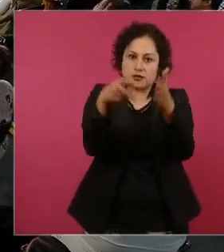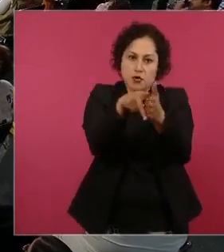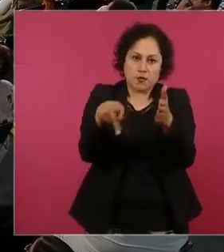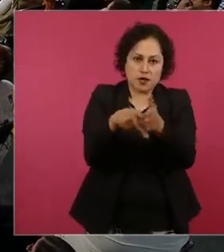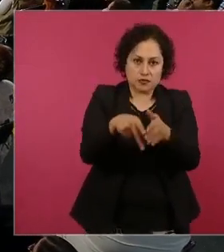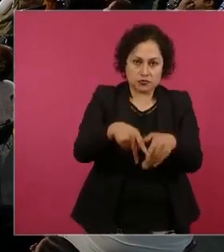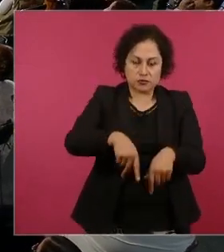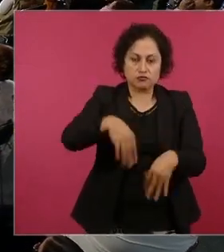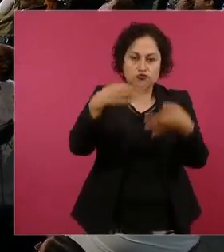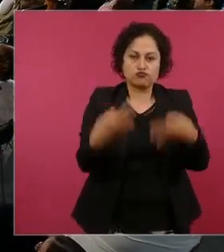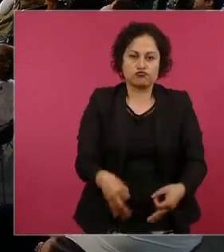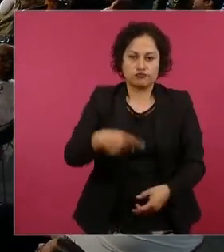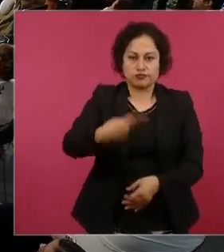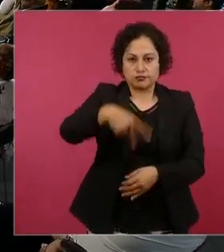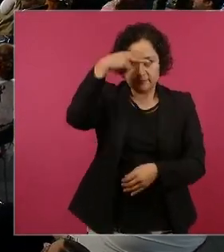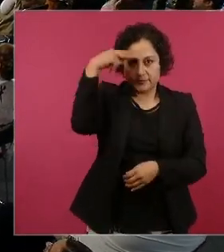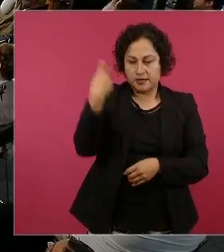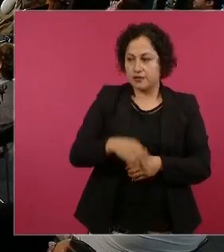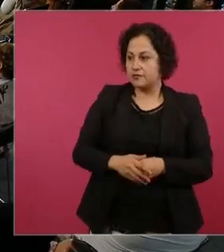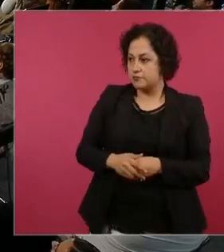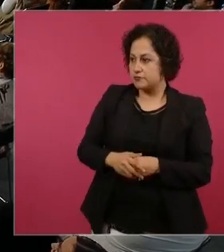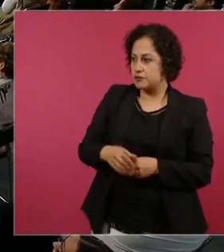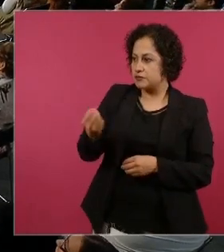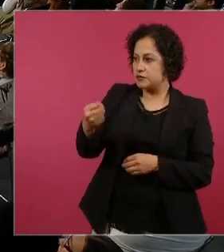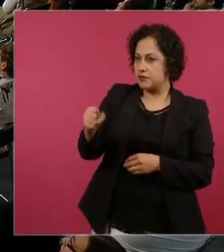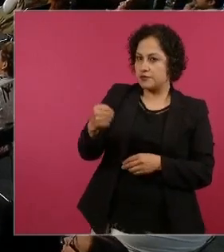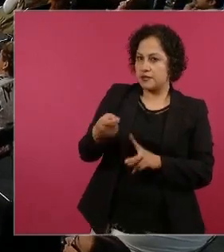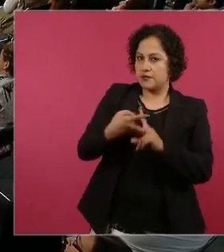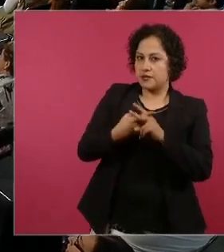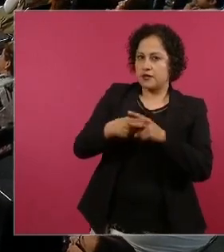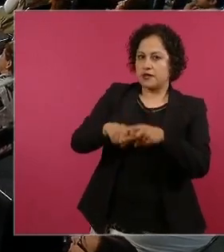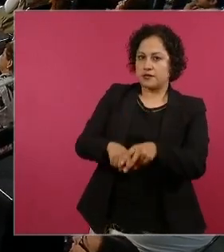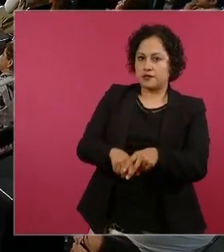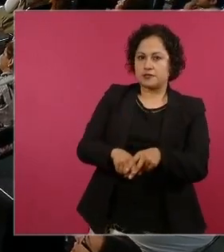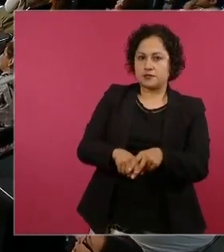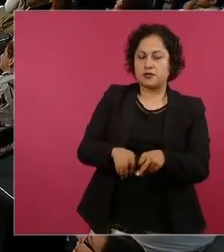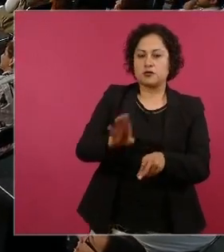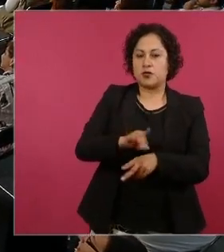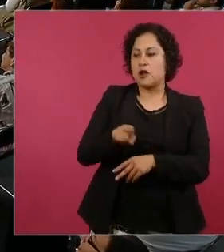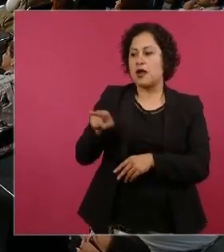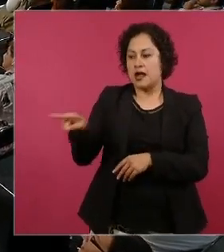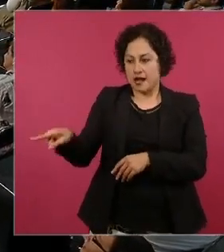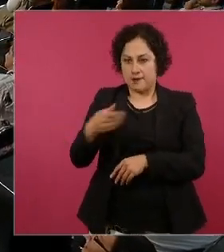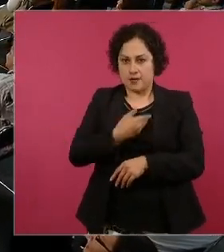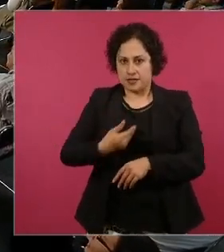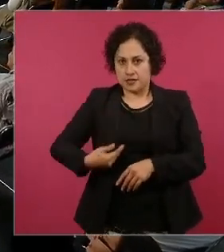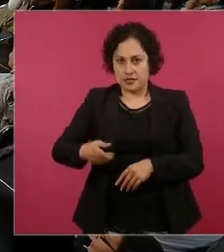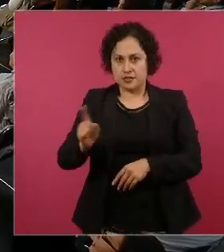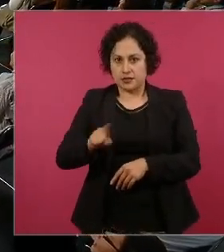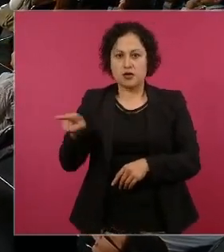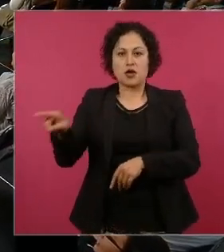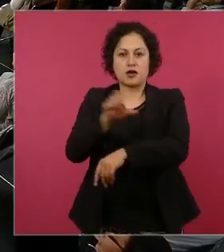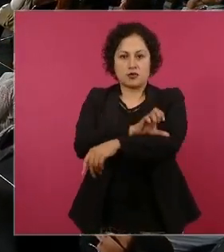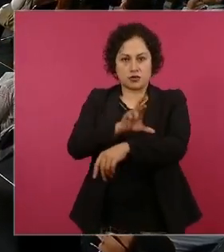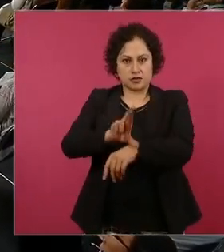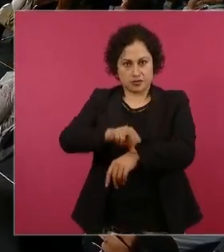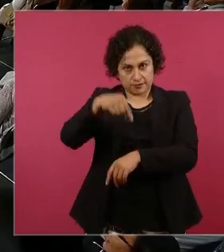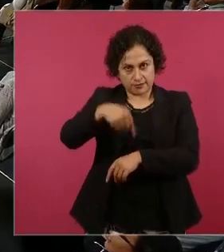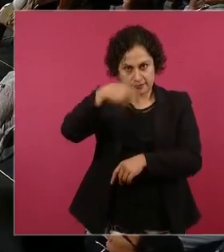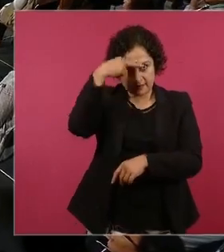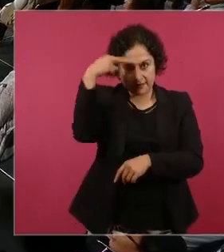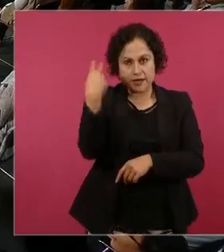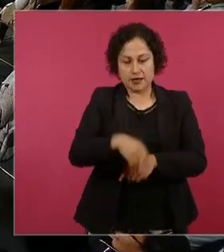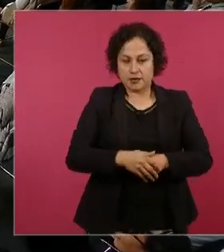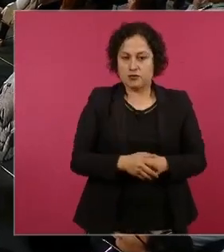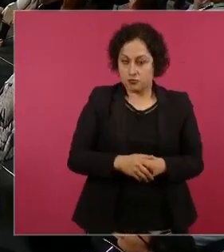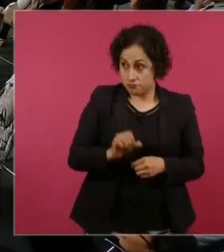México. Al inicio de septiembre, pero sí, él no es el presidente, él ayuda en la coordinación. Sí, señor. Lo hacemos en México. Perfecto.